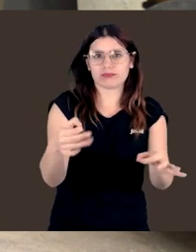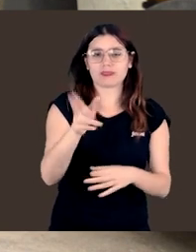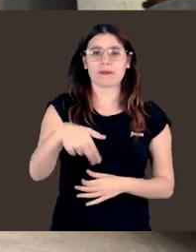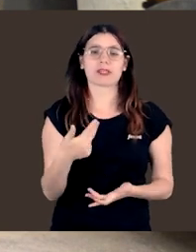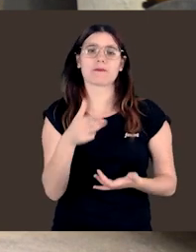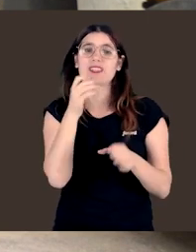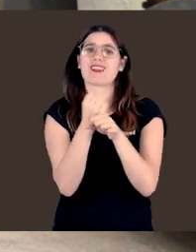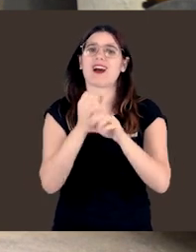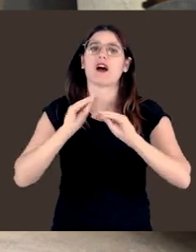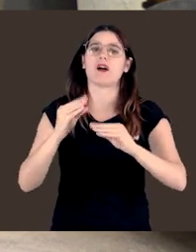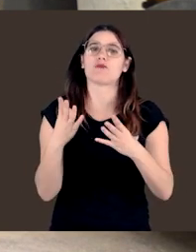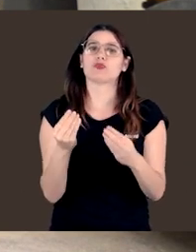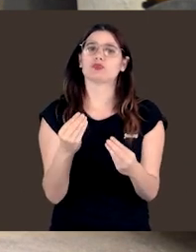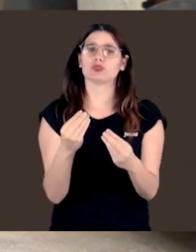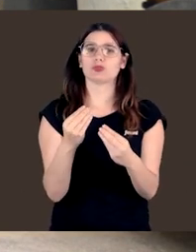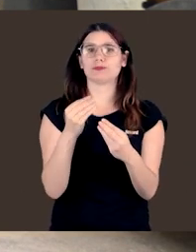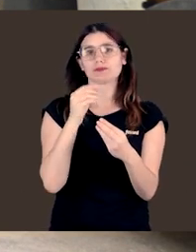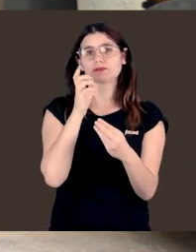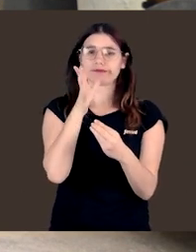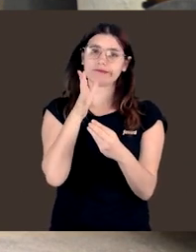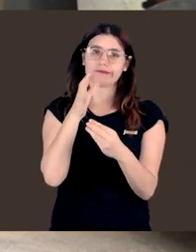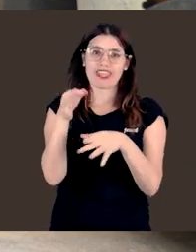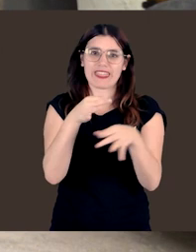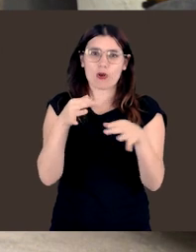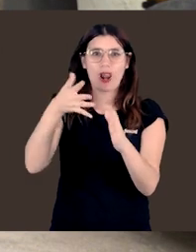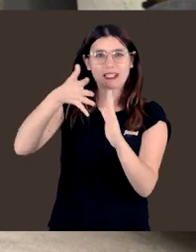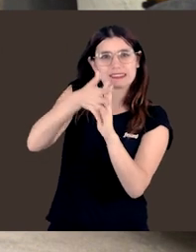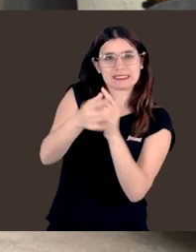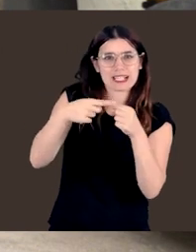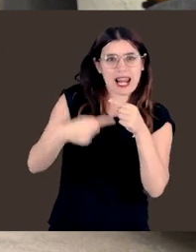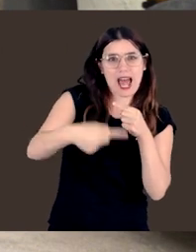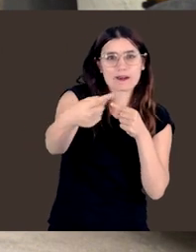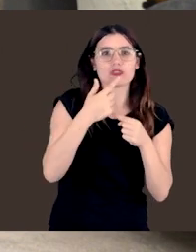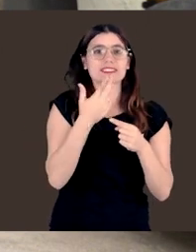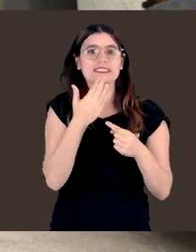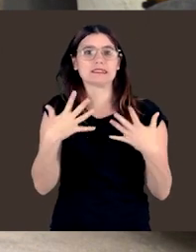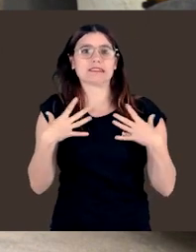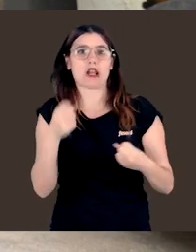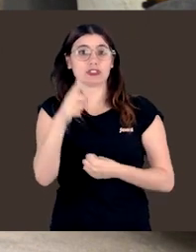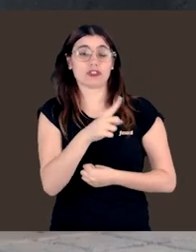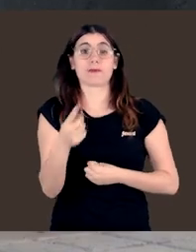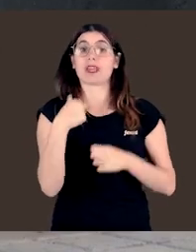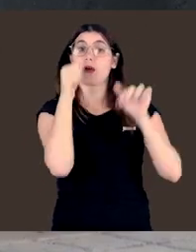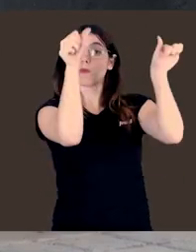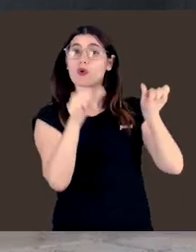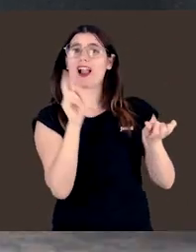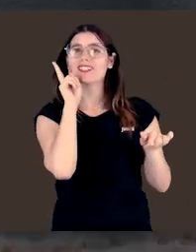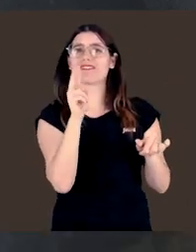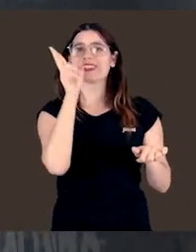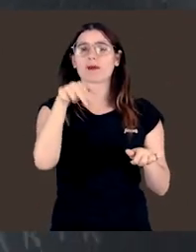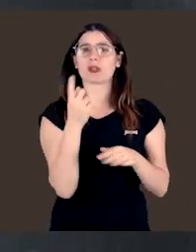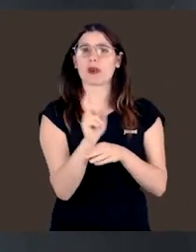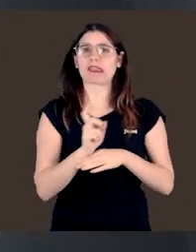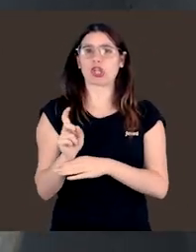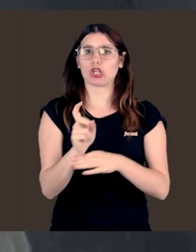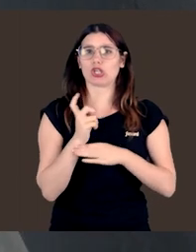mucho la perdurabilidad de las células, si son sanas o no. En el mural se advierte